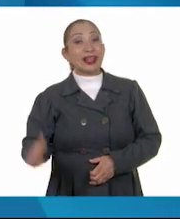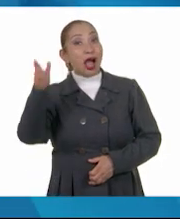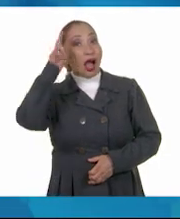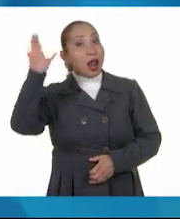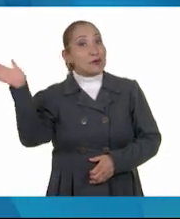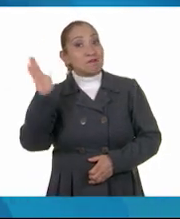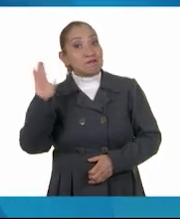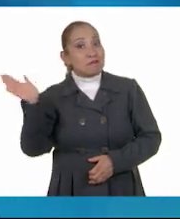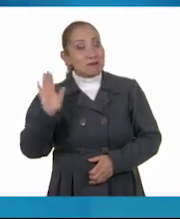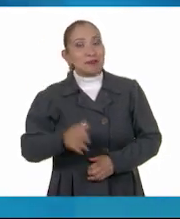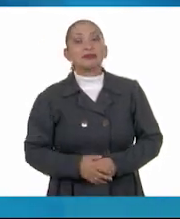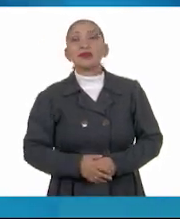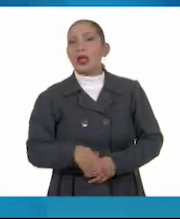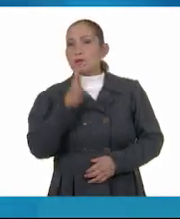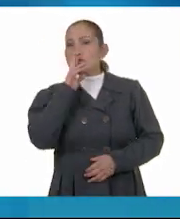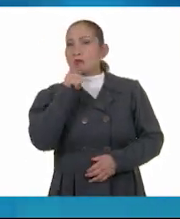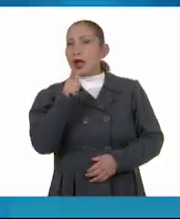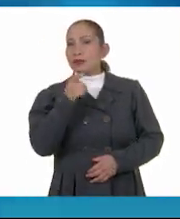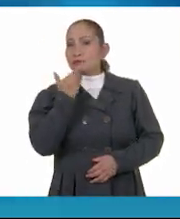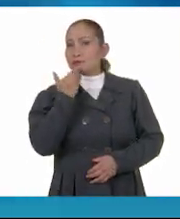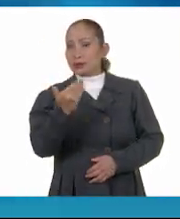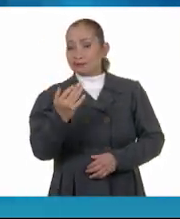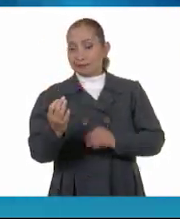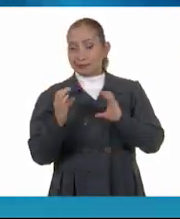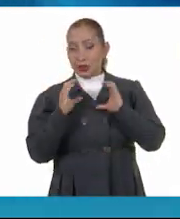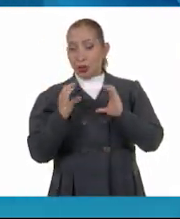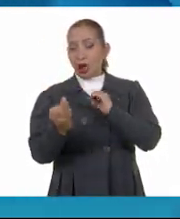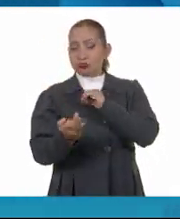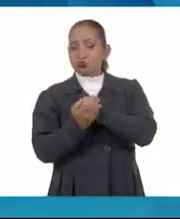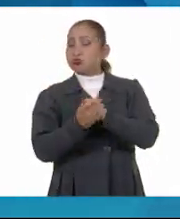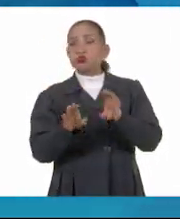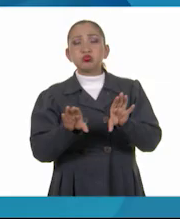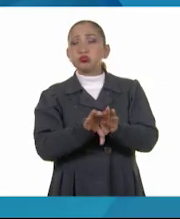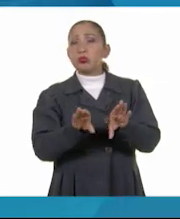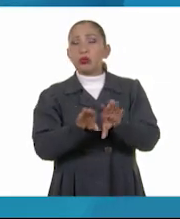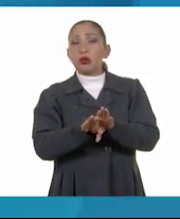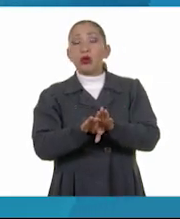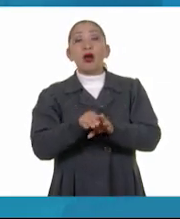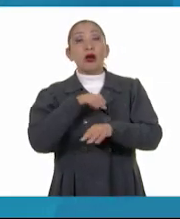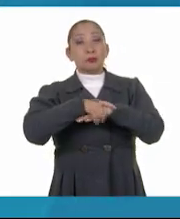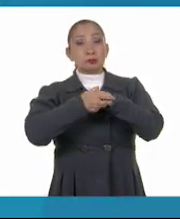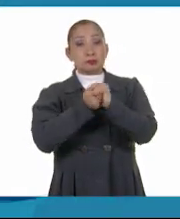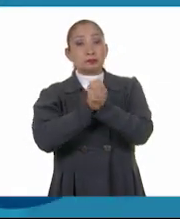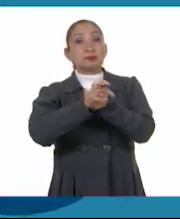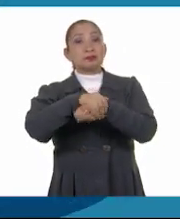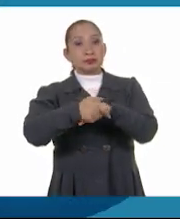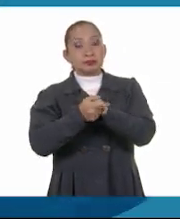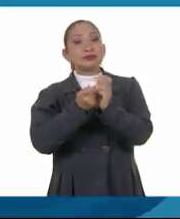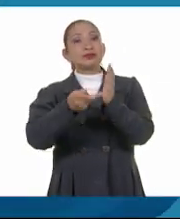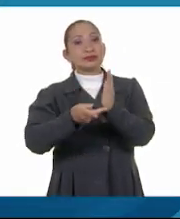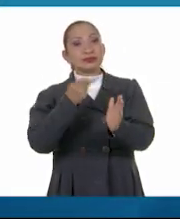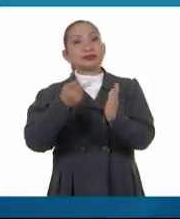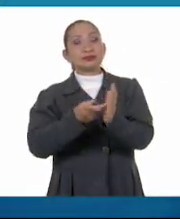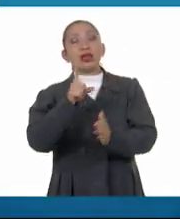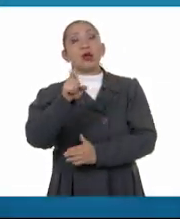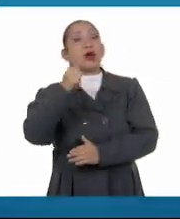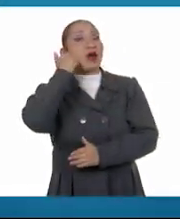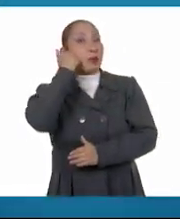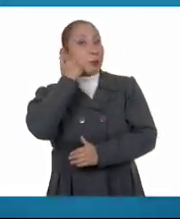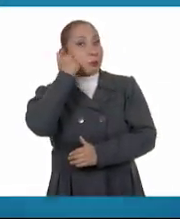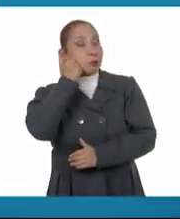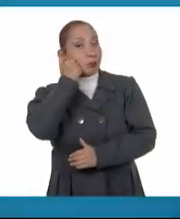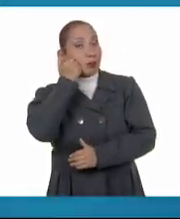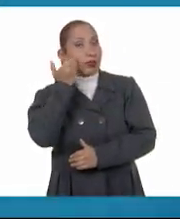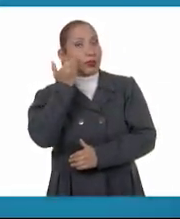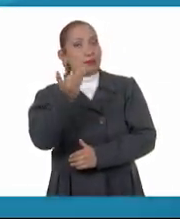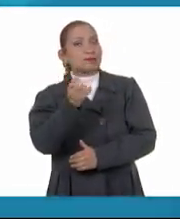¡Hola! La mejor forma de cuidarnos es lavarnos las manos frecuentemente con agua y